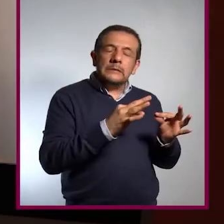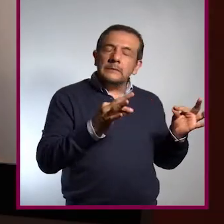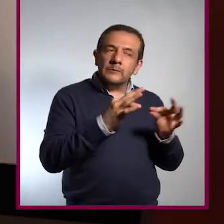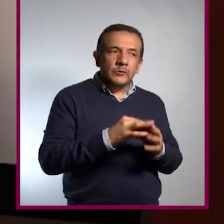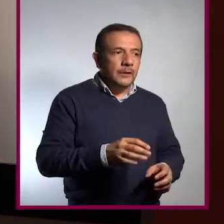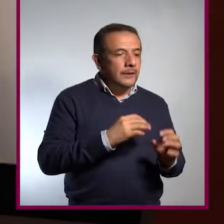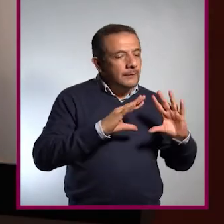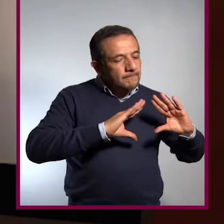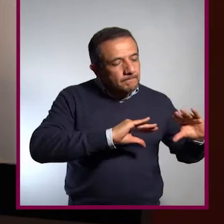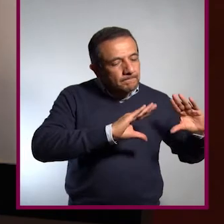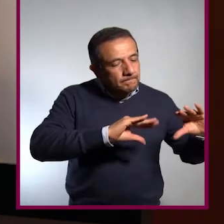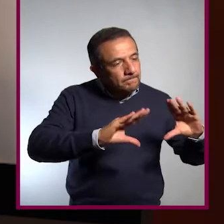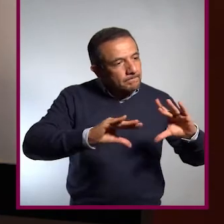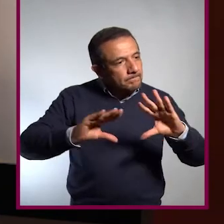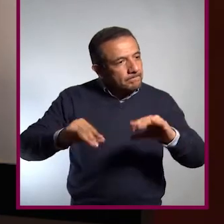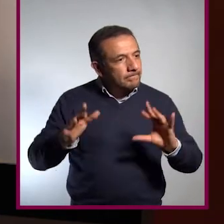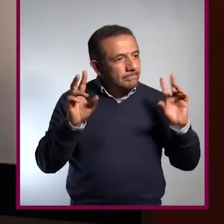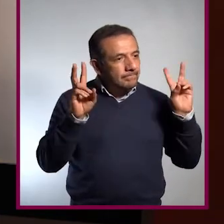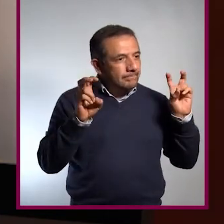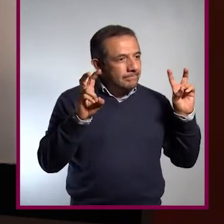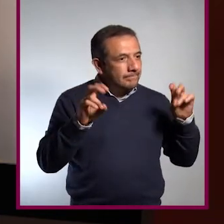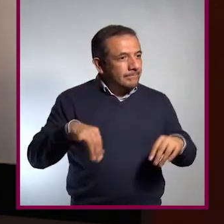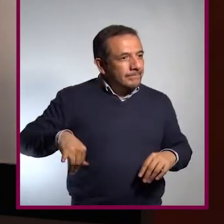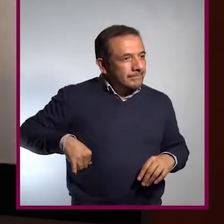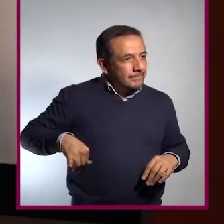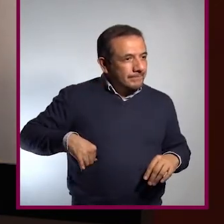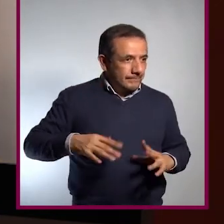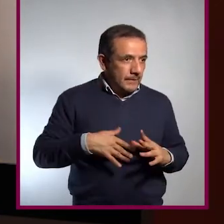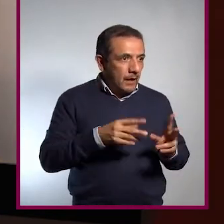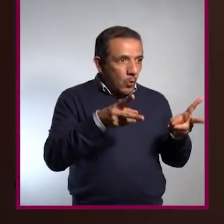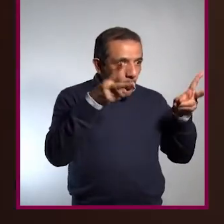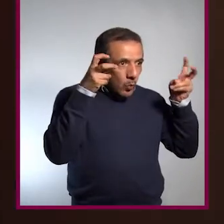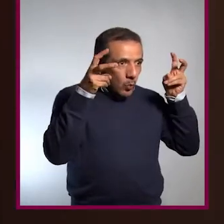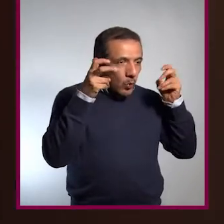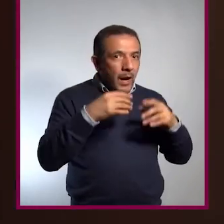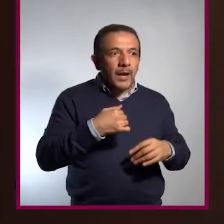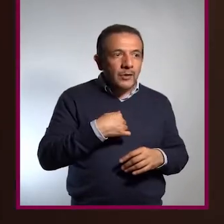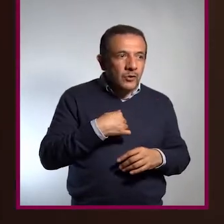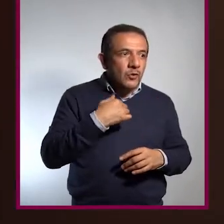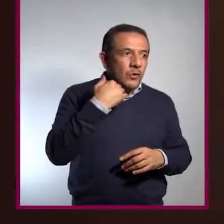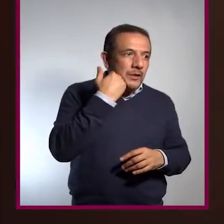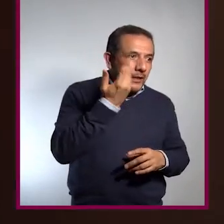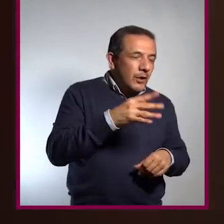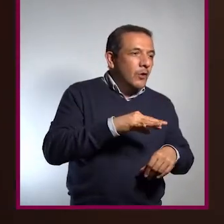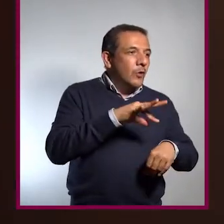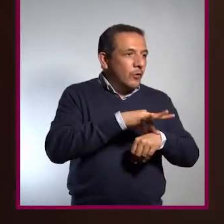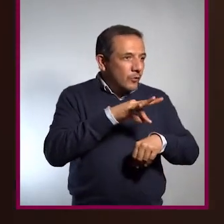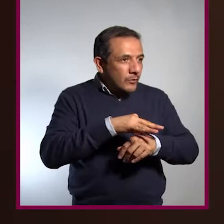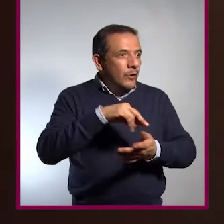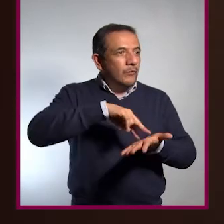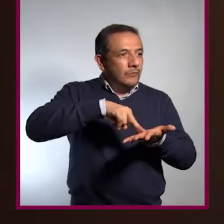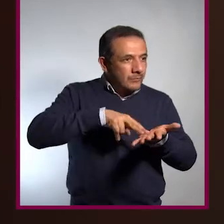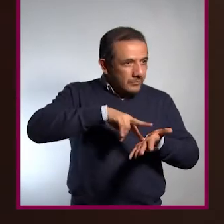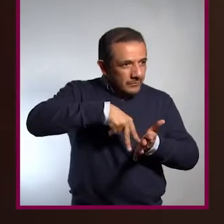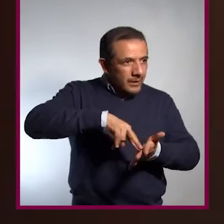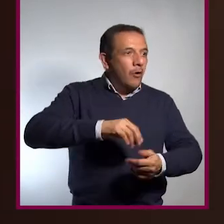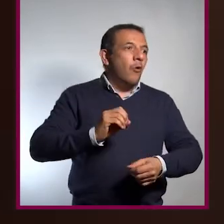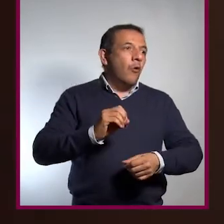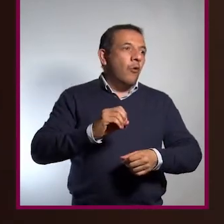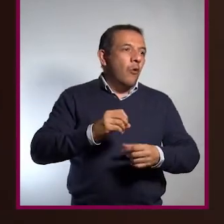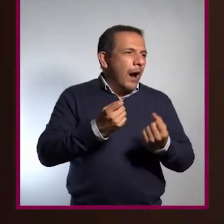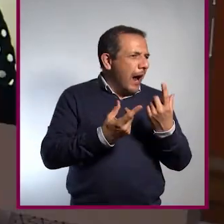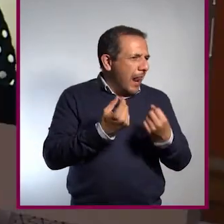obtener una educación que tenga temas relacionados con lo que a uno le interese. Uno puede pensar, tengo que volverme médico, ingeniero, algo